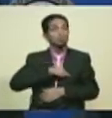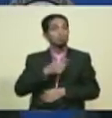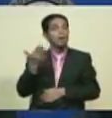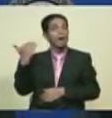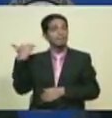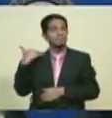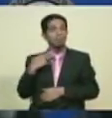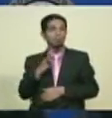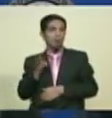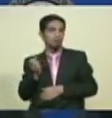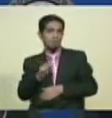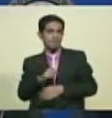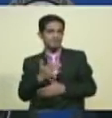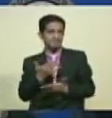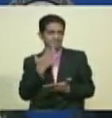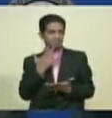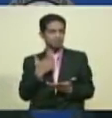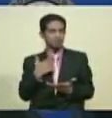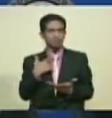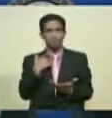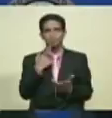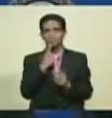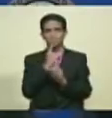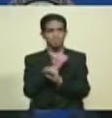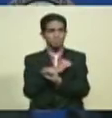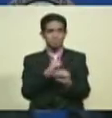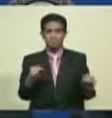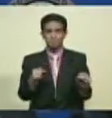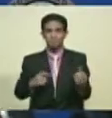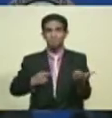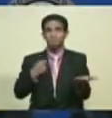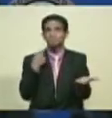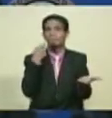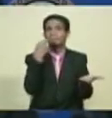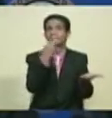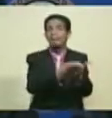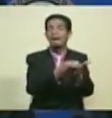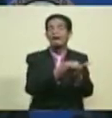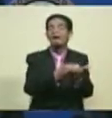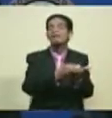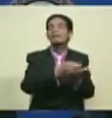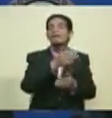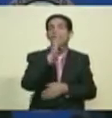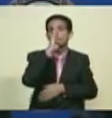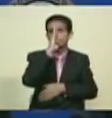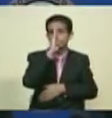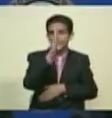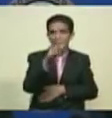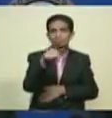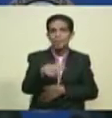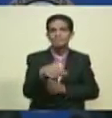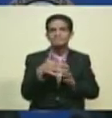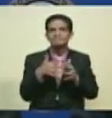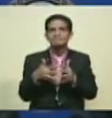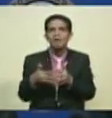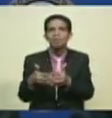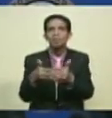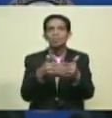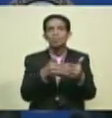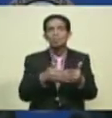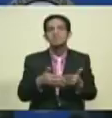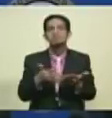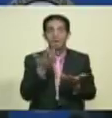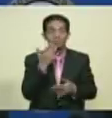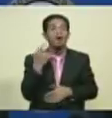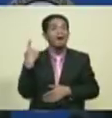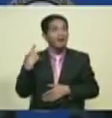retraso porque no podíamos pagarle al banco aquí, teniendo los recursos, no podíamos pagarle a los bancos aquí en Estados Unidos, insisto, teniendo